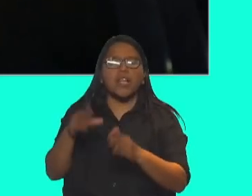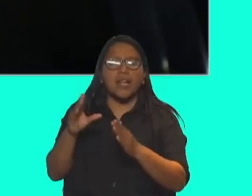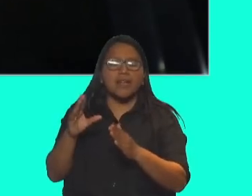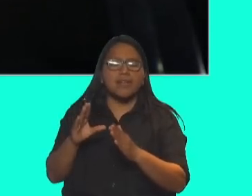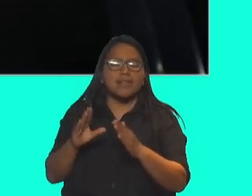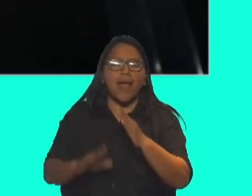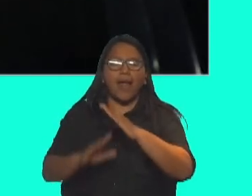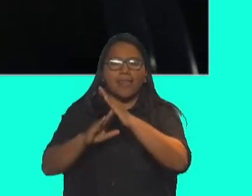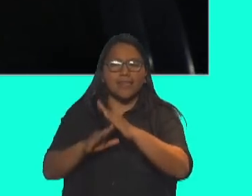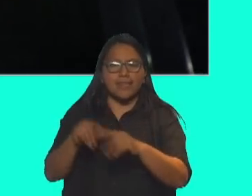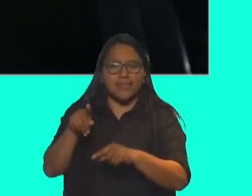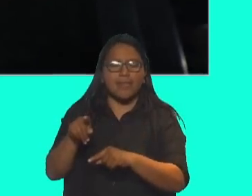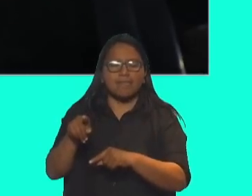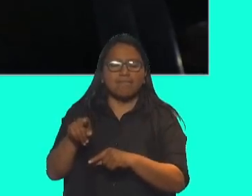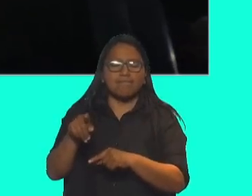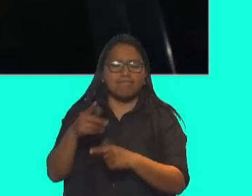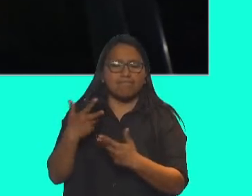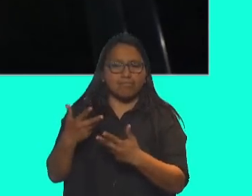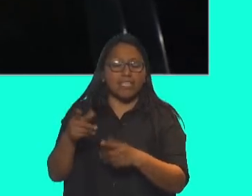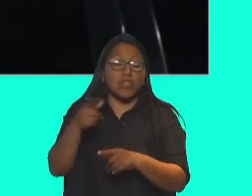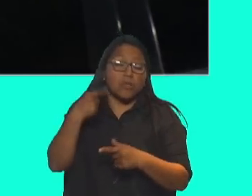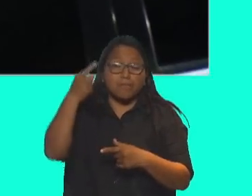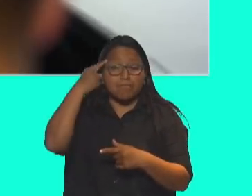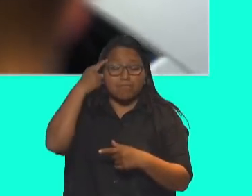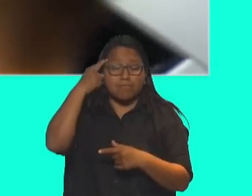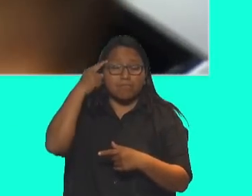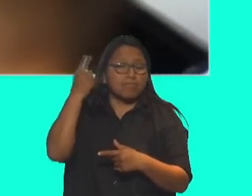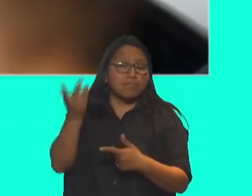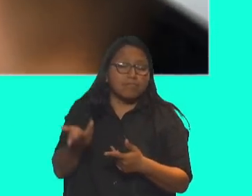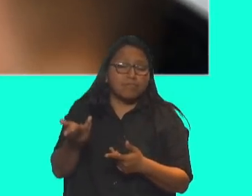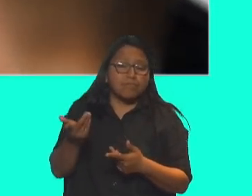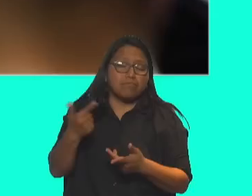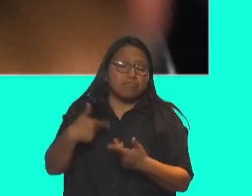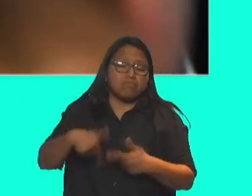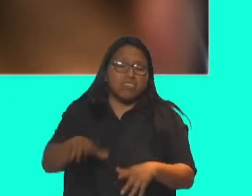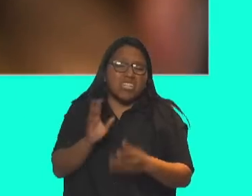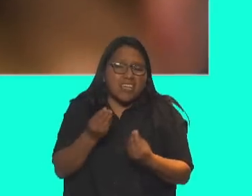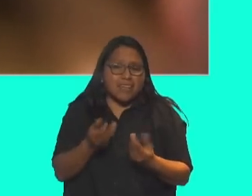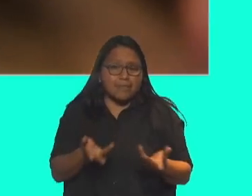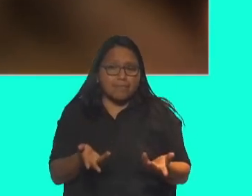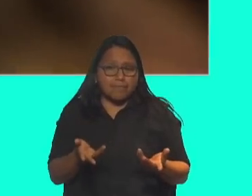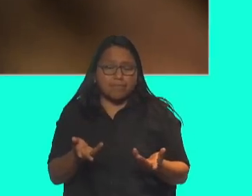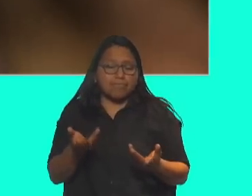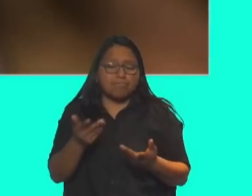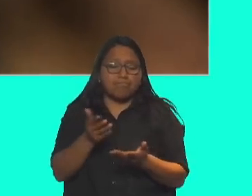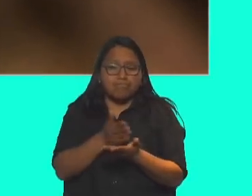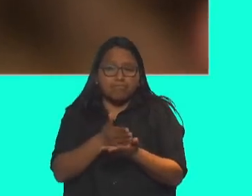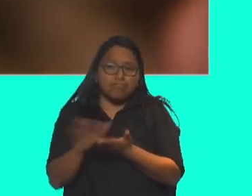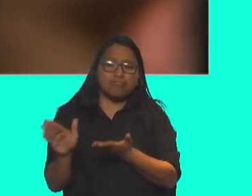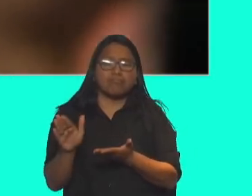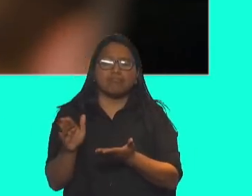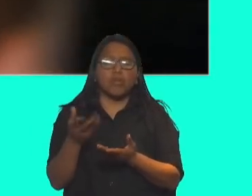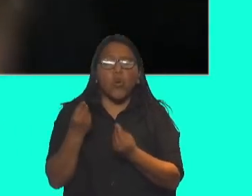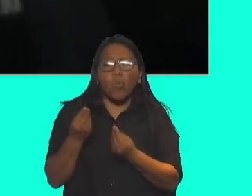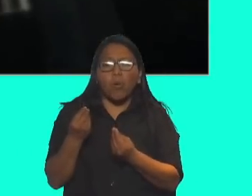más volumen electoral tiene por lo tanto han optado lo que habitualmente hacen desplazarla de la escena a través